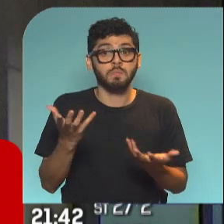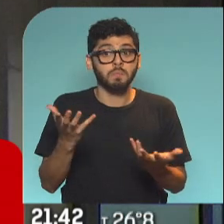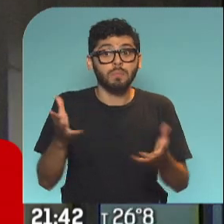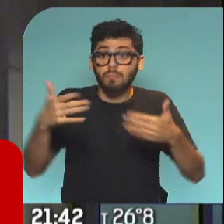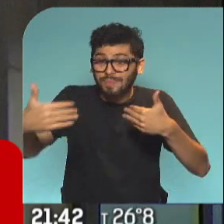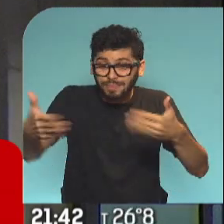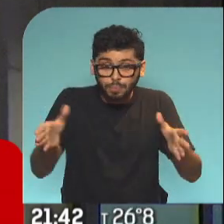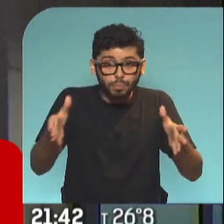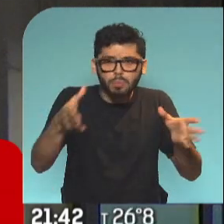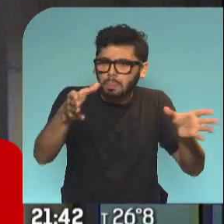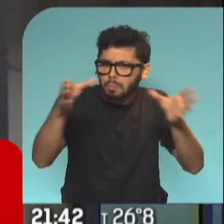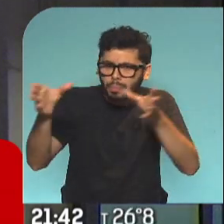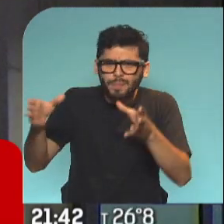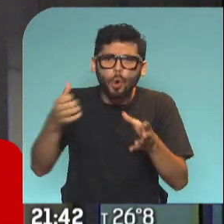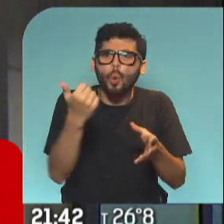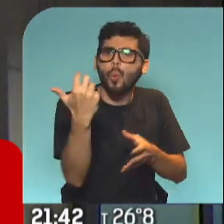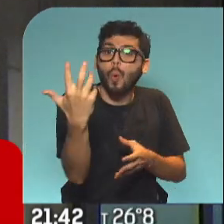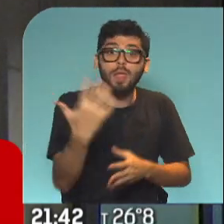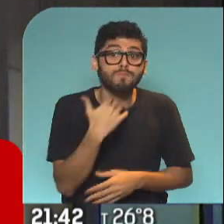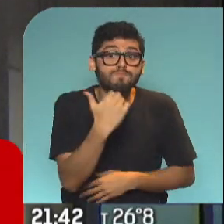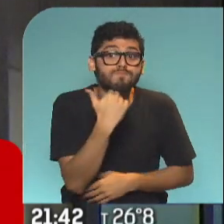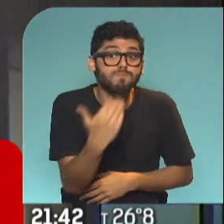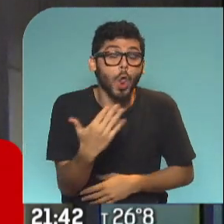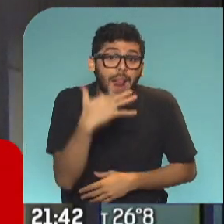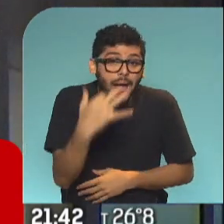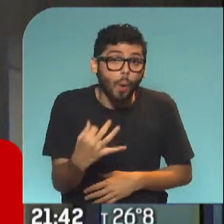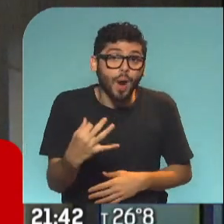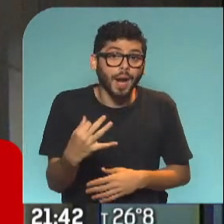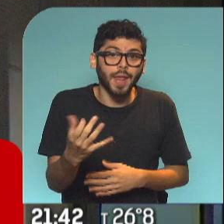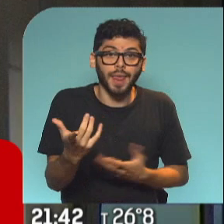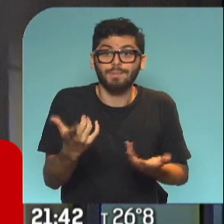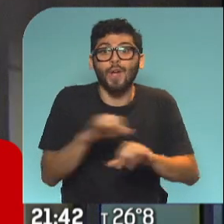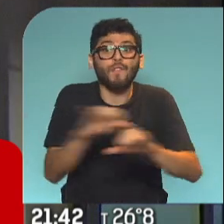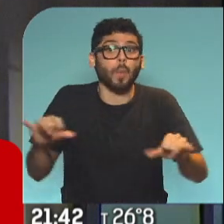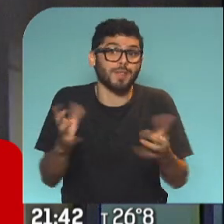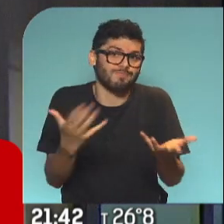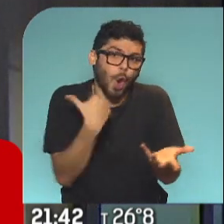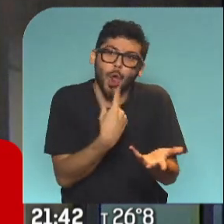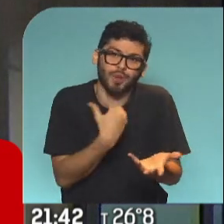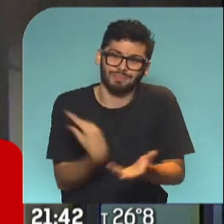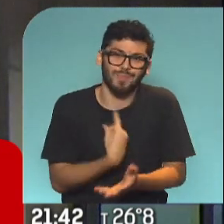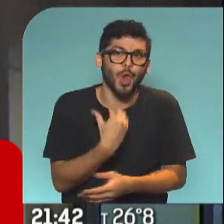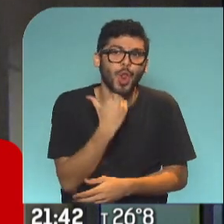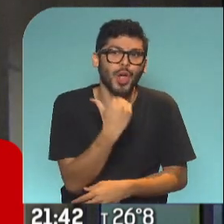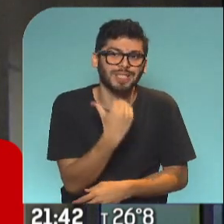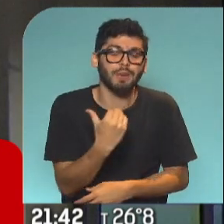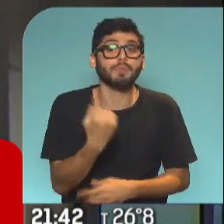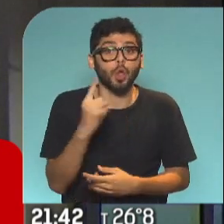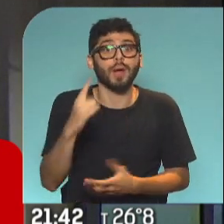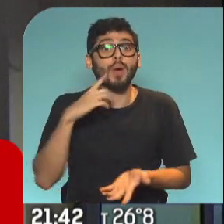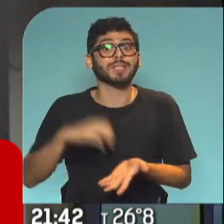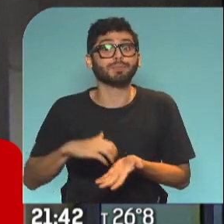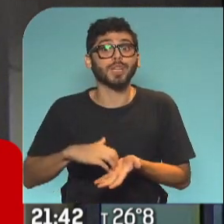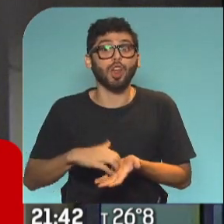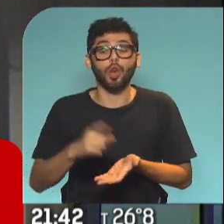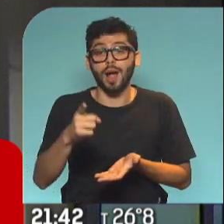cajas, cuántos envases serán, ¿no? Estábamos viendo ahí, pero la verdad que no tenemos esa información. Pero estamos esperando allí la